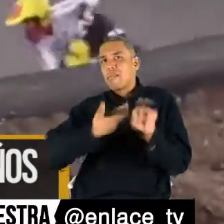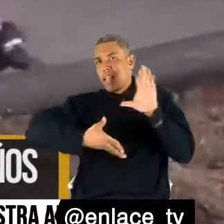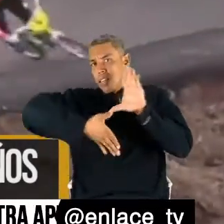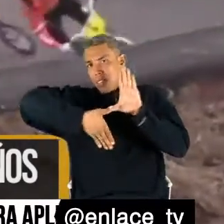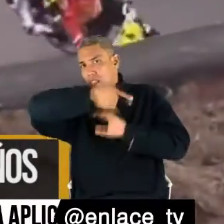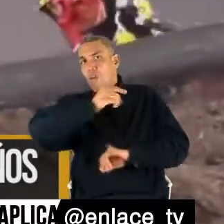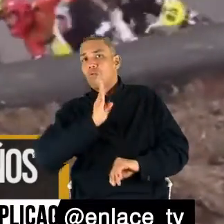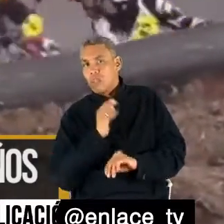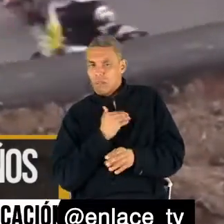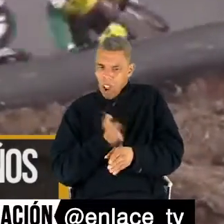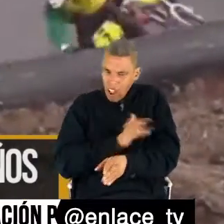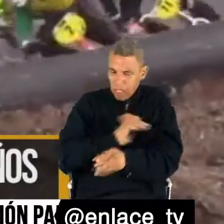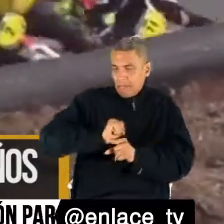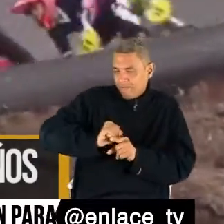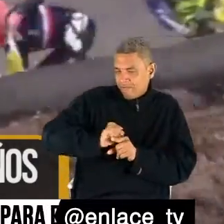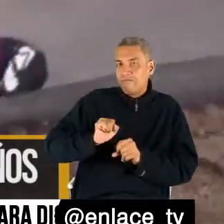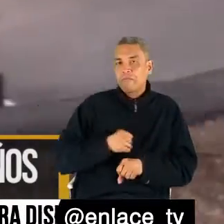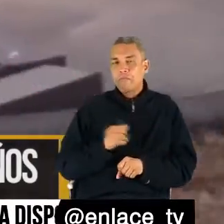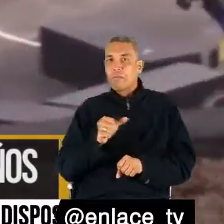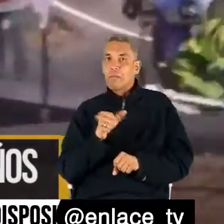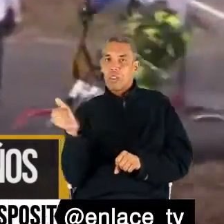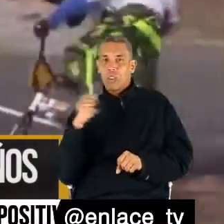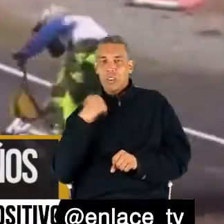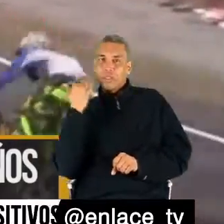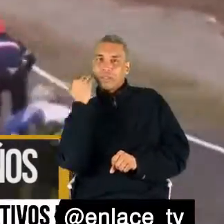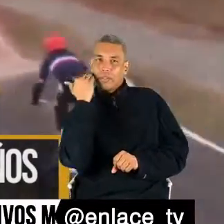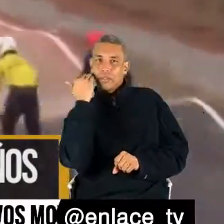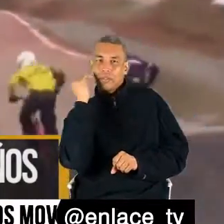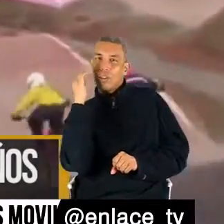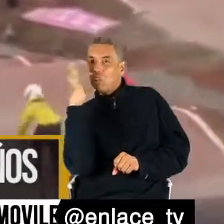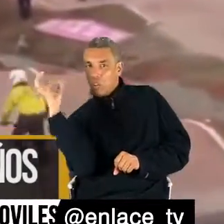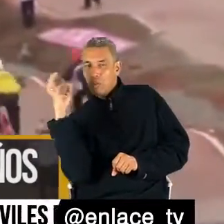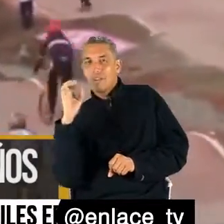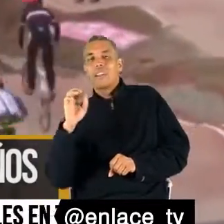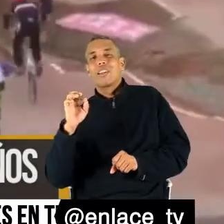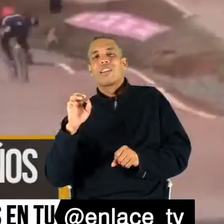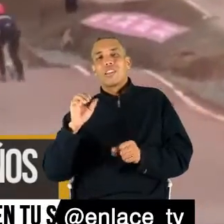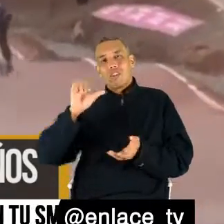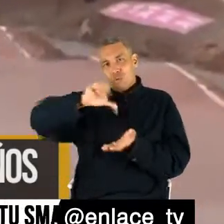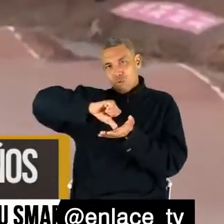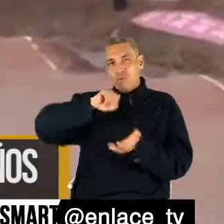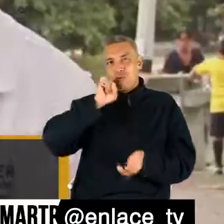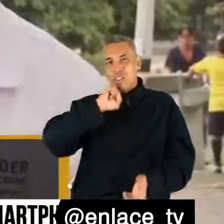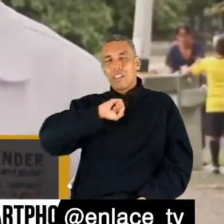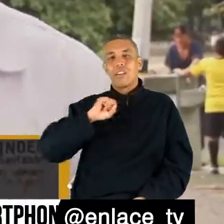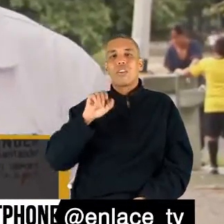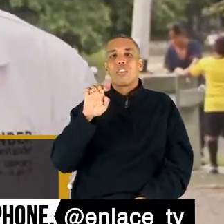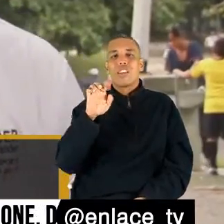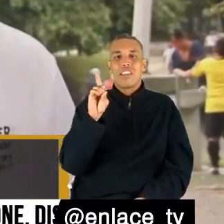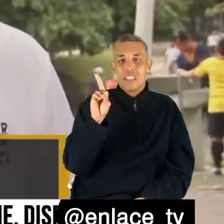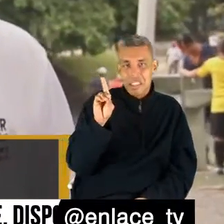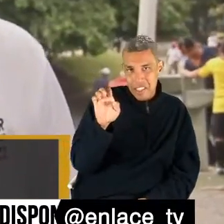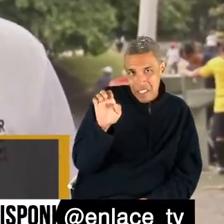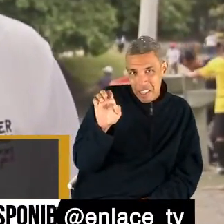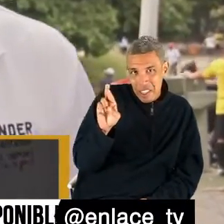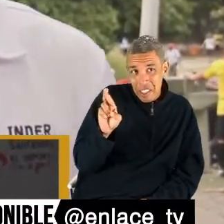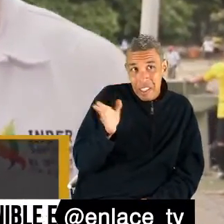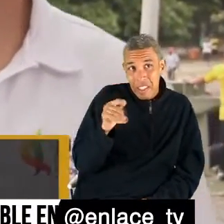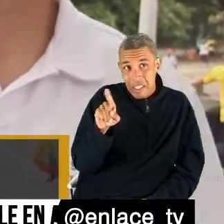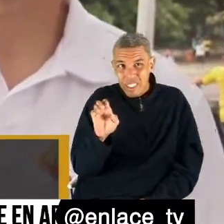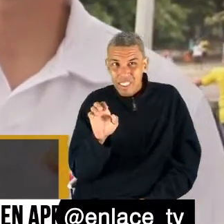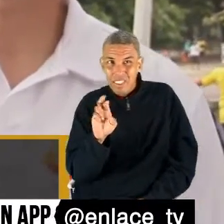semifinales disputadas en categoría crucero contó con la participación del barranqueño Eder Serrano. Estuve en mangas con el W1, que